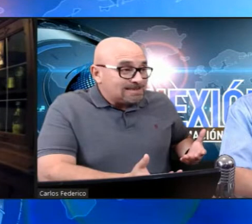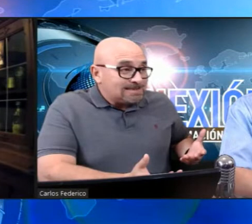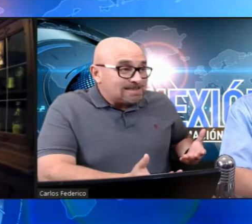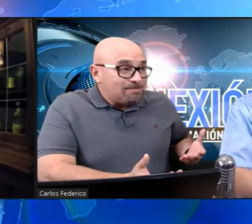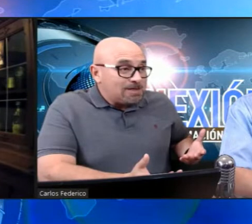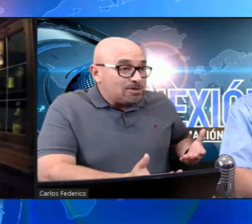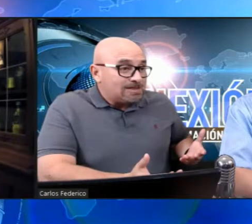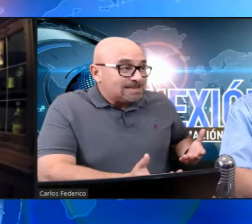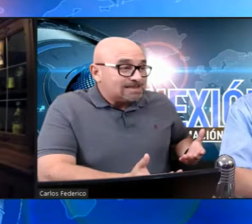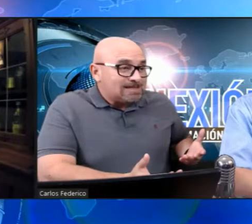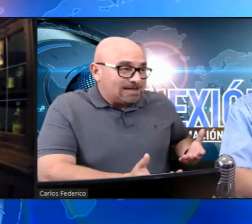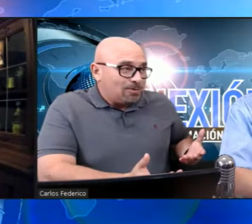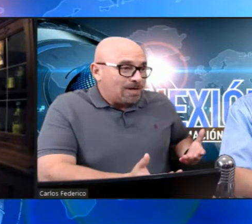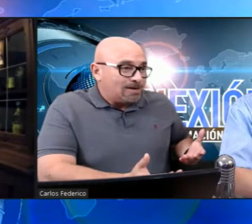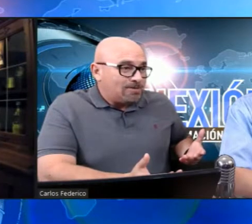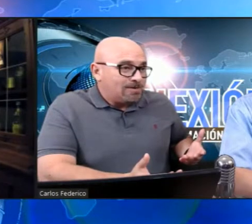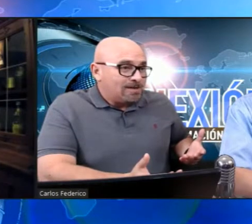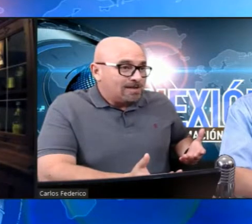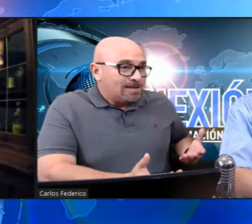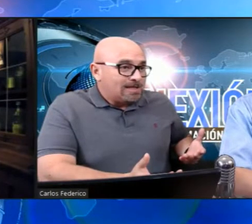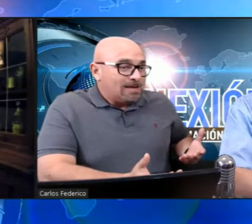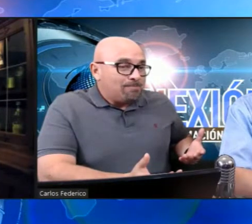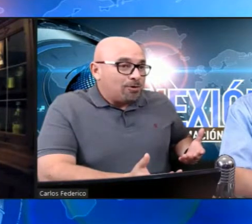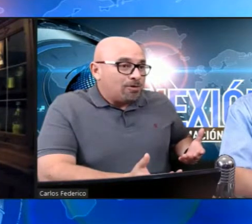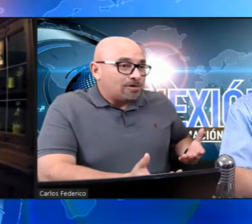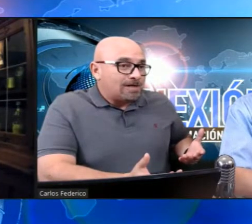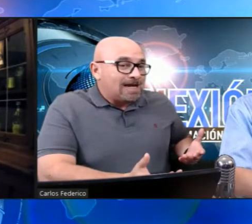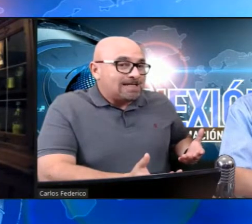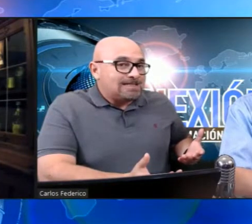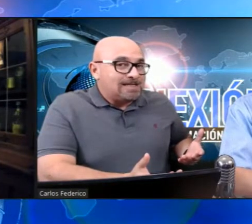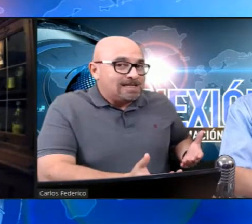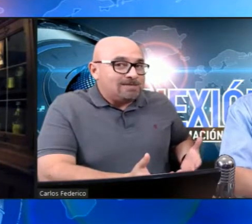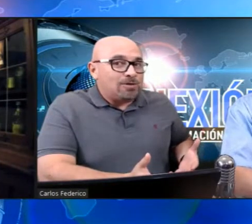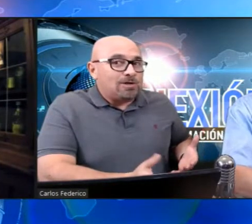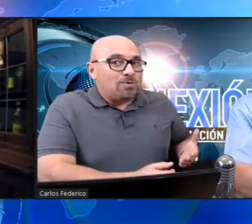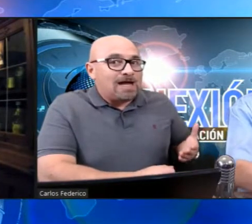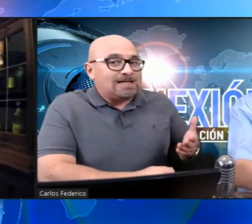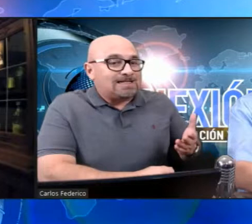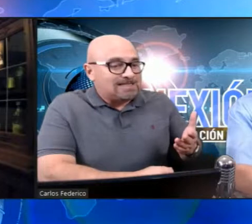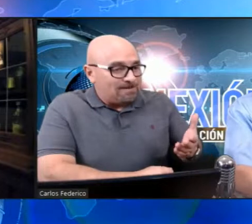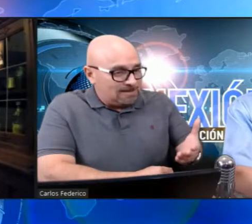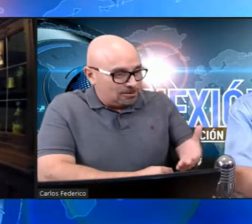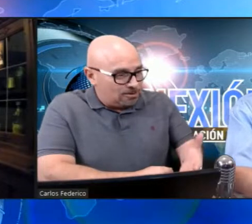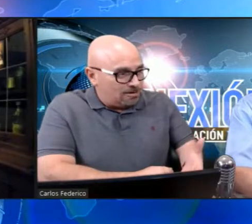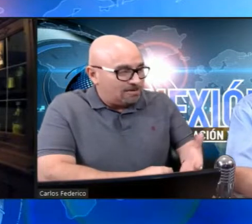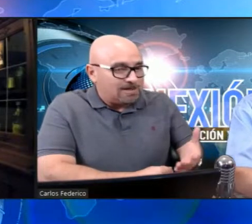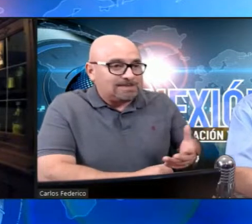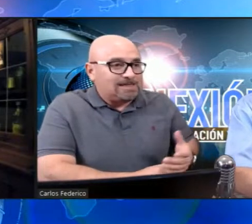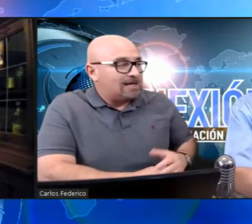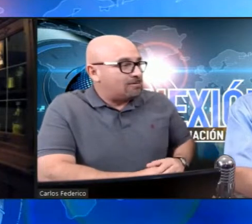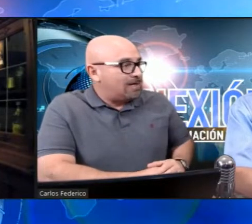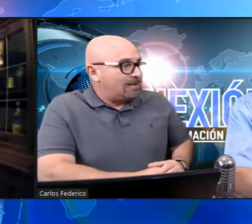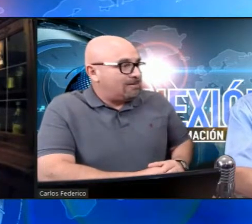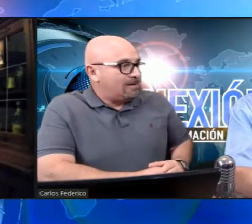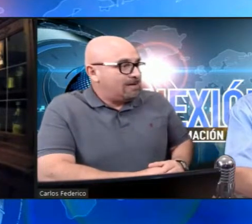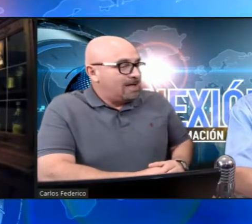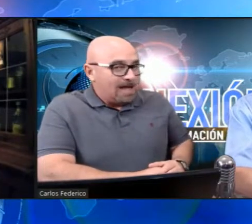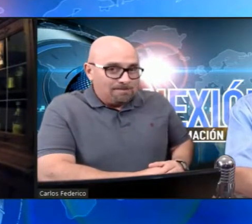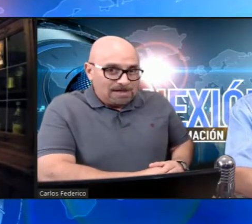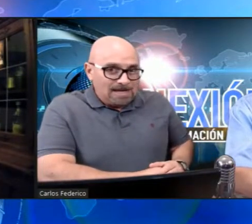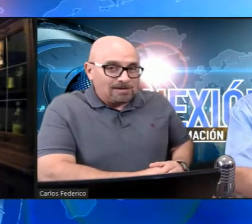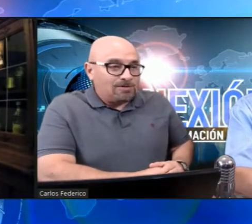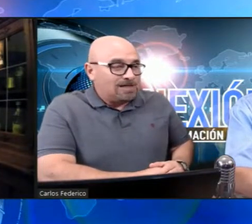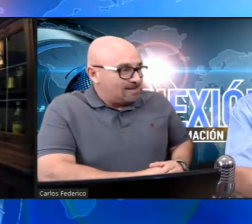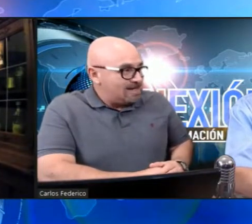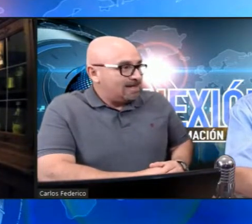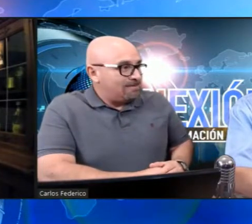de millones que están en juego y por el cinismo el cual se aventó ahora sí al ruedo a pelear con